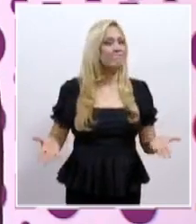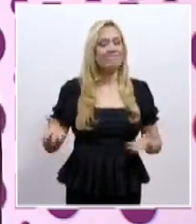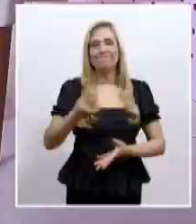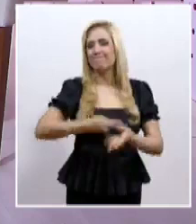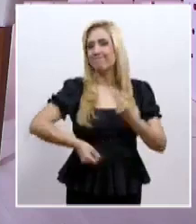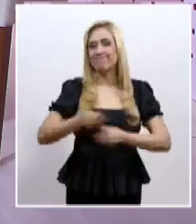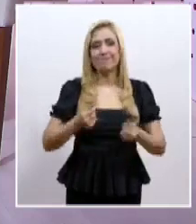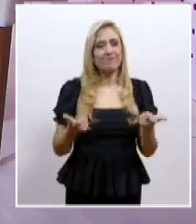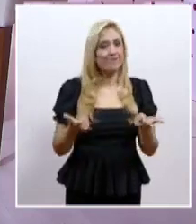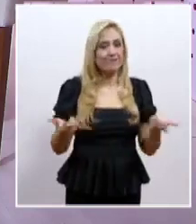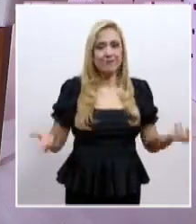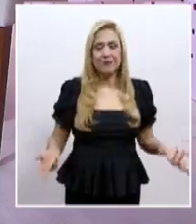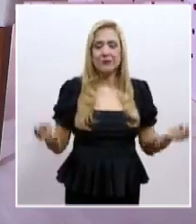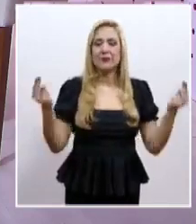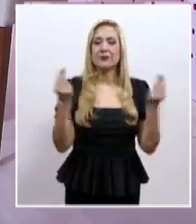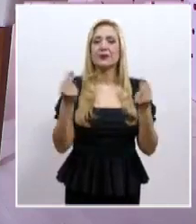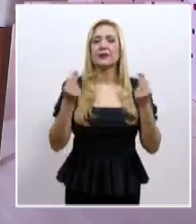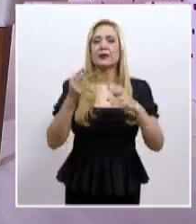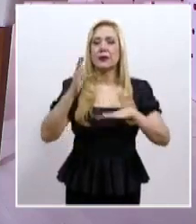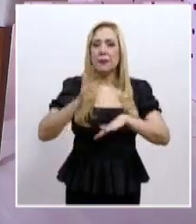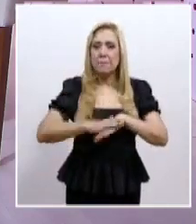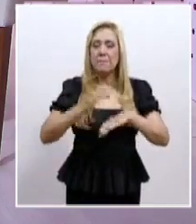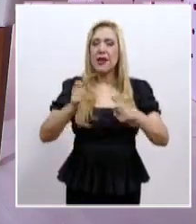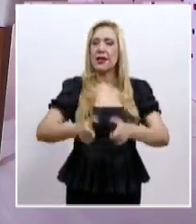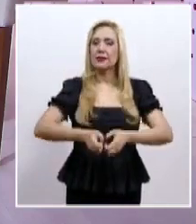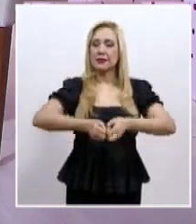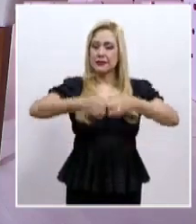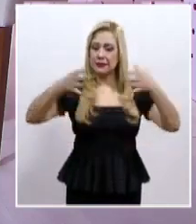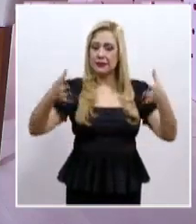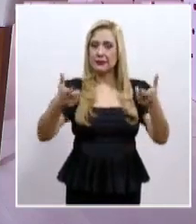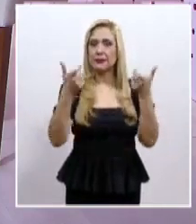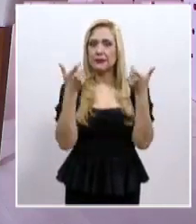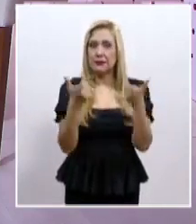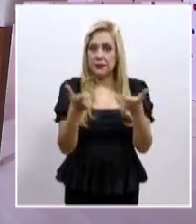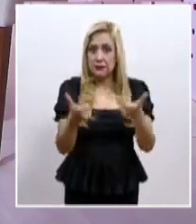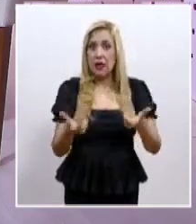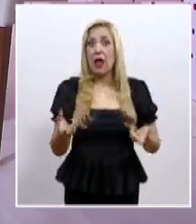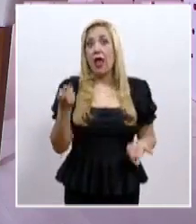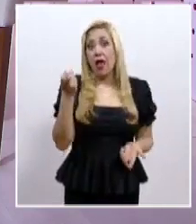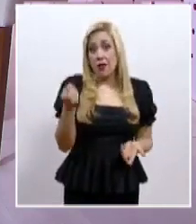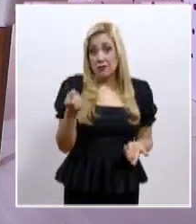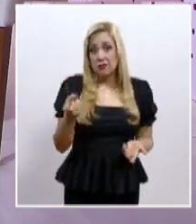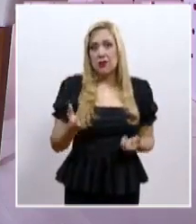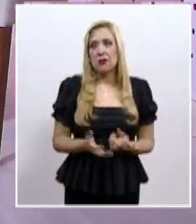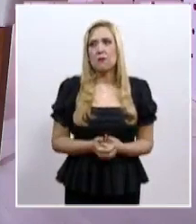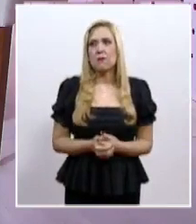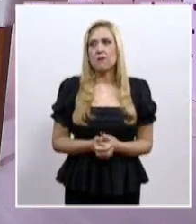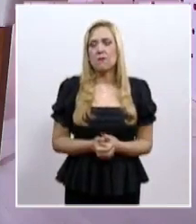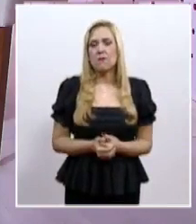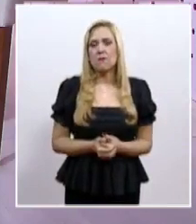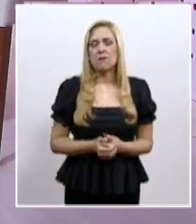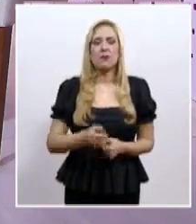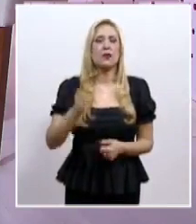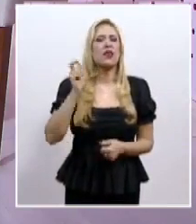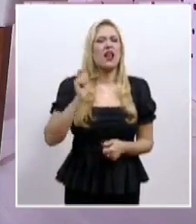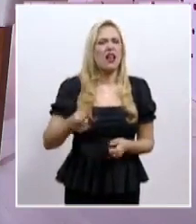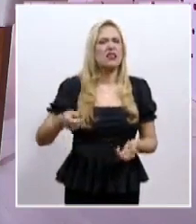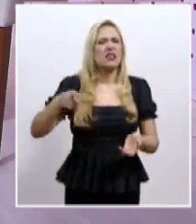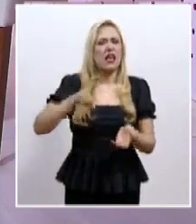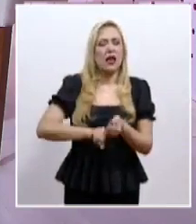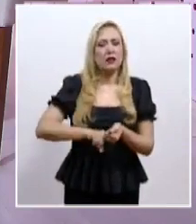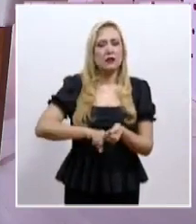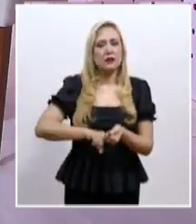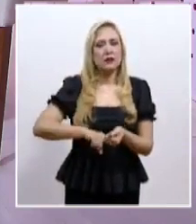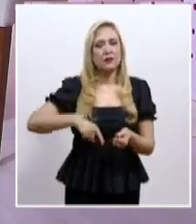crecimiento. Necesitamos crecimiento económico y ese crecimiento económico tiene que venir de las